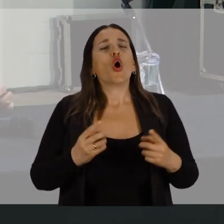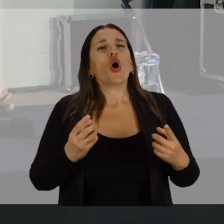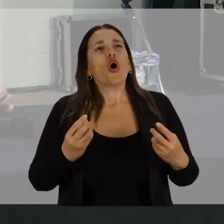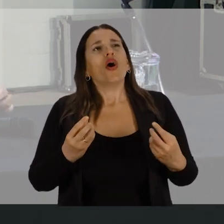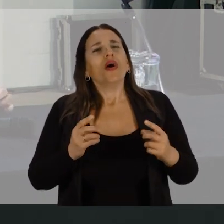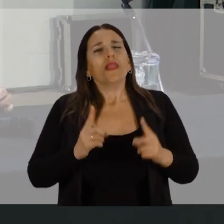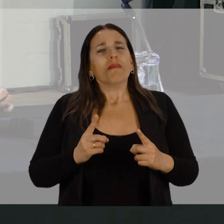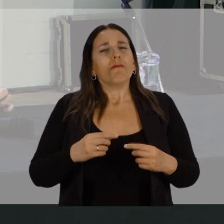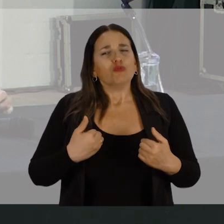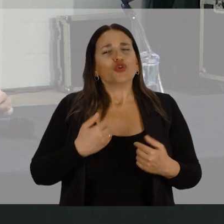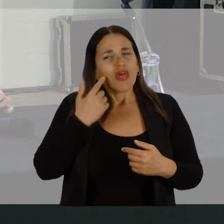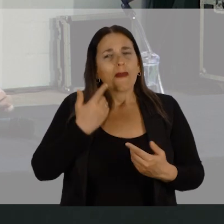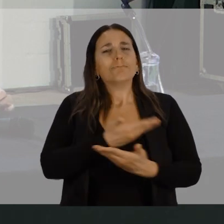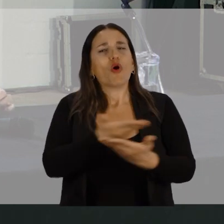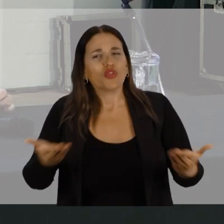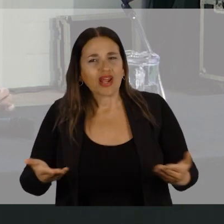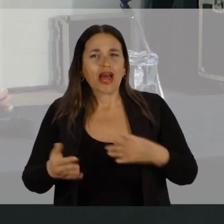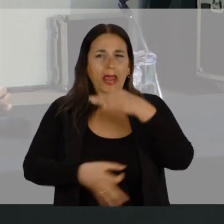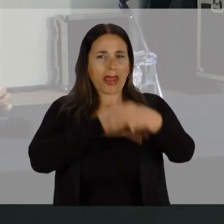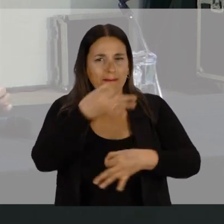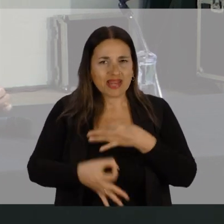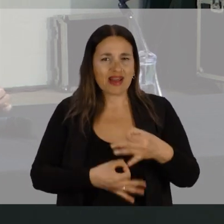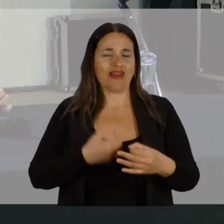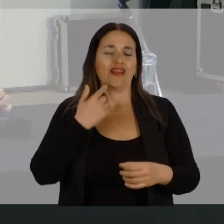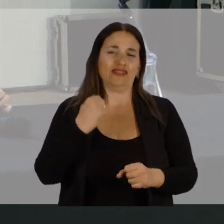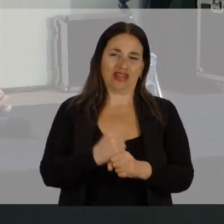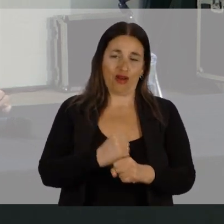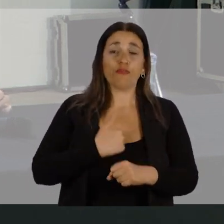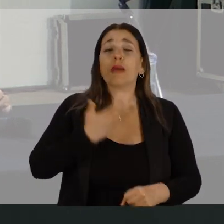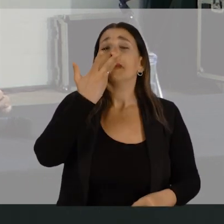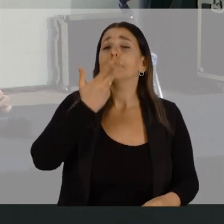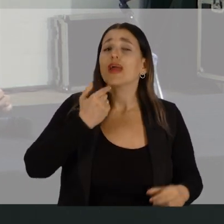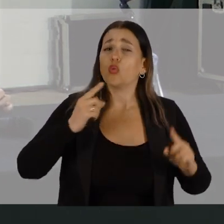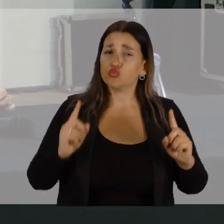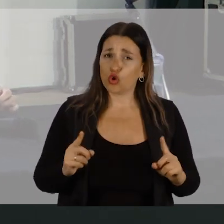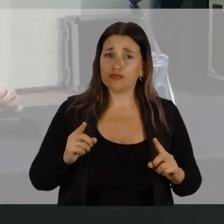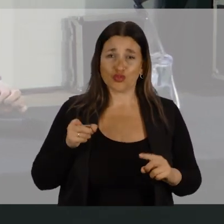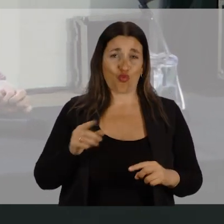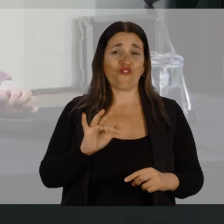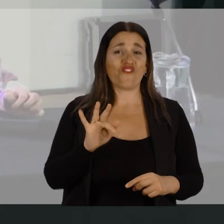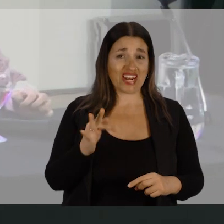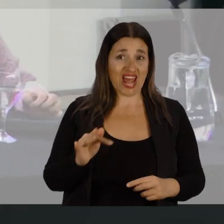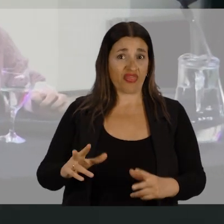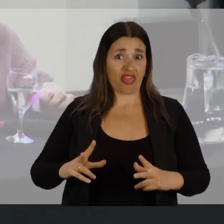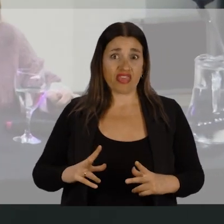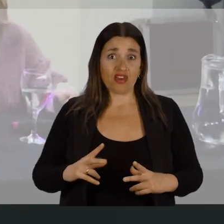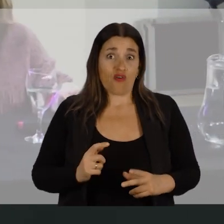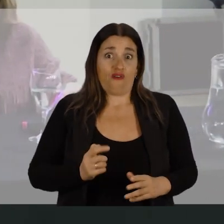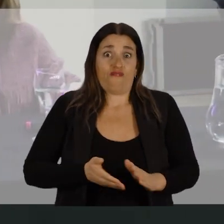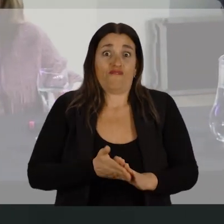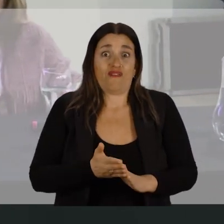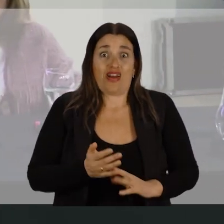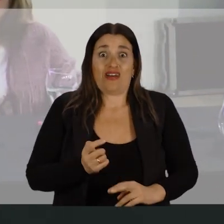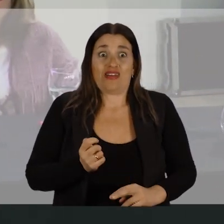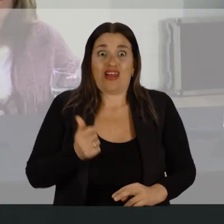un festejo, pero tiene mucho de rendir cuentas. Me gustó que Fernanda dijera, estamos tan a